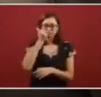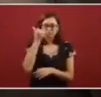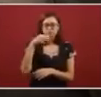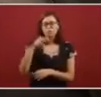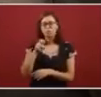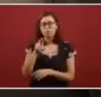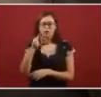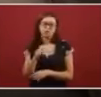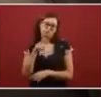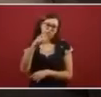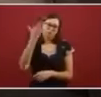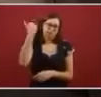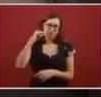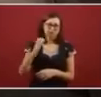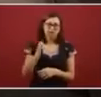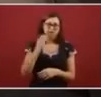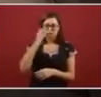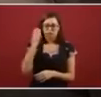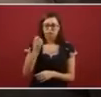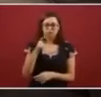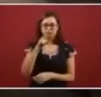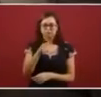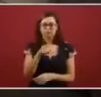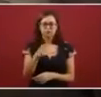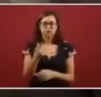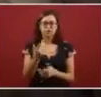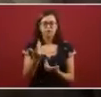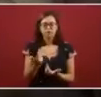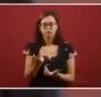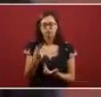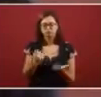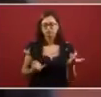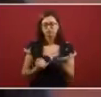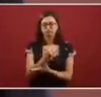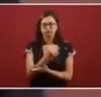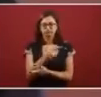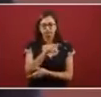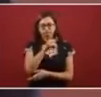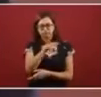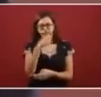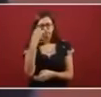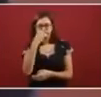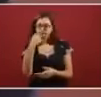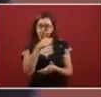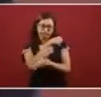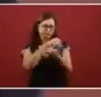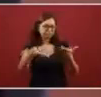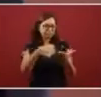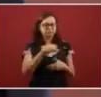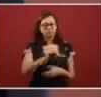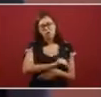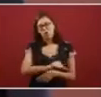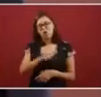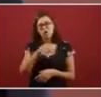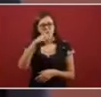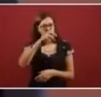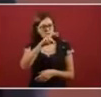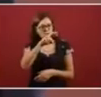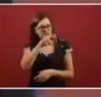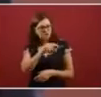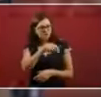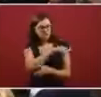sido afectados por la decisión de anular sus estudios y quererlos incorporar a las escuelas de